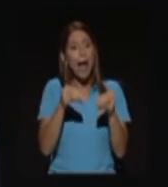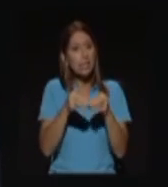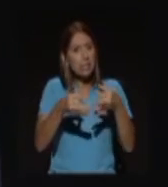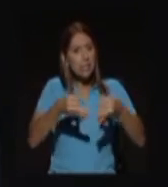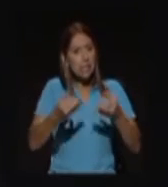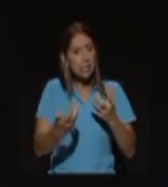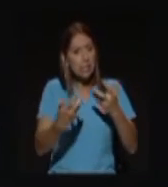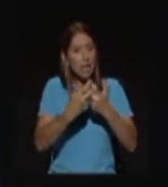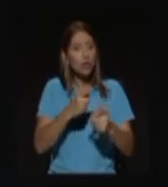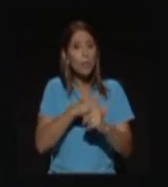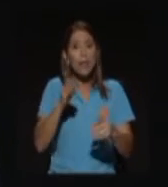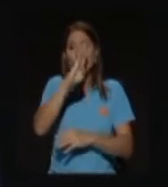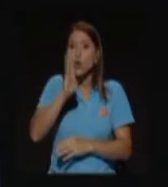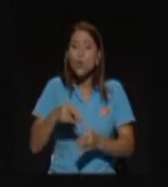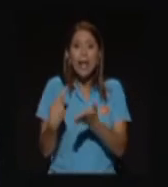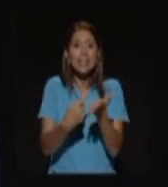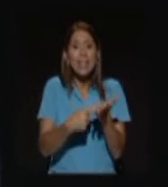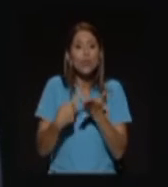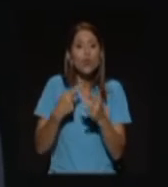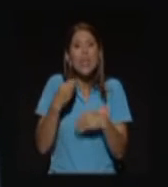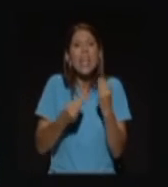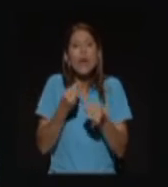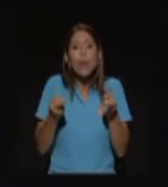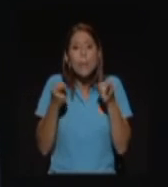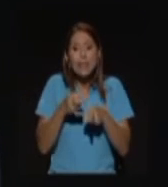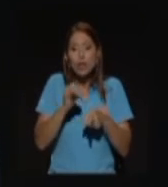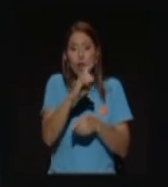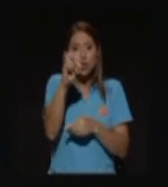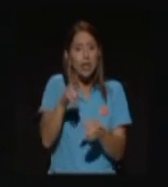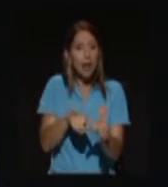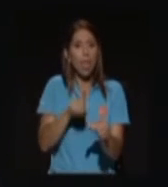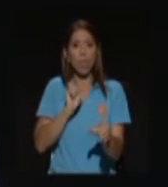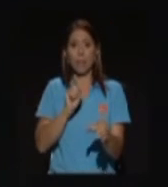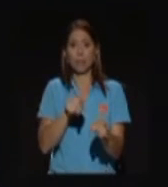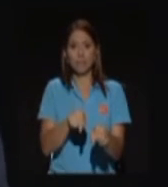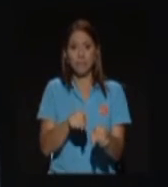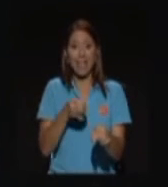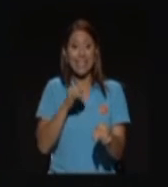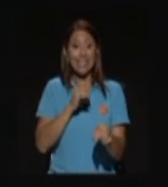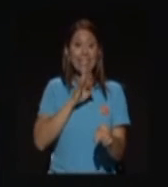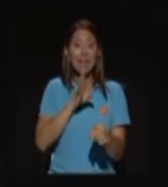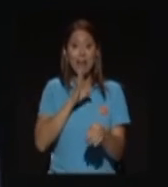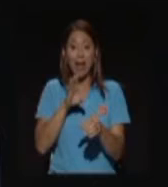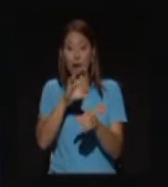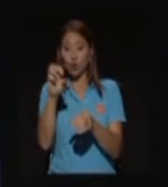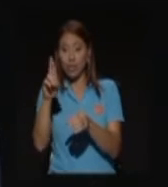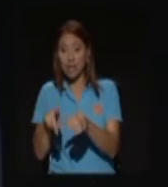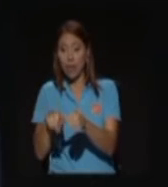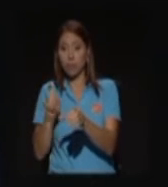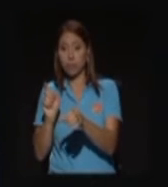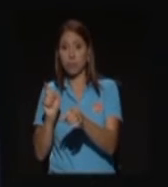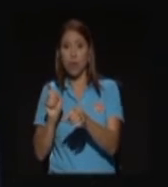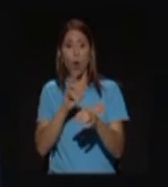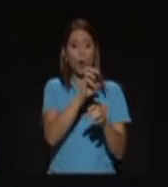nunca se discutió el costo de la exclusión. Si se consideraba el costo de la exclusión respecto del costo de la adhesión,